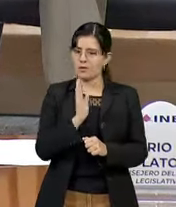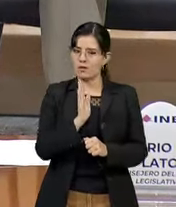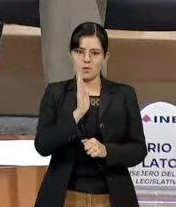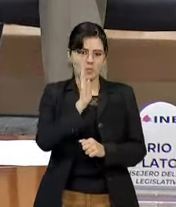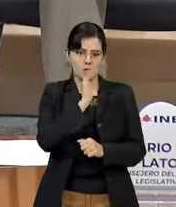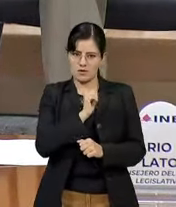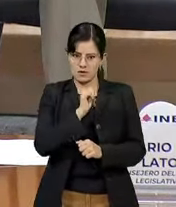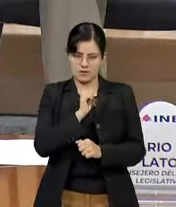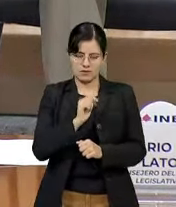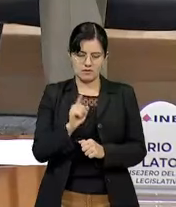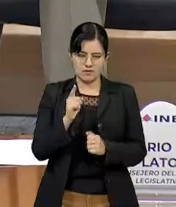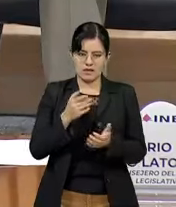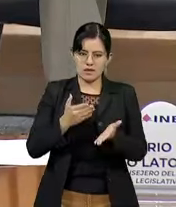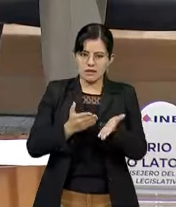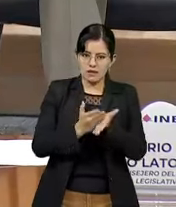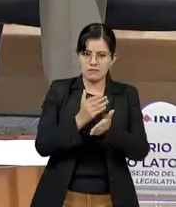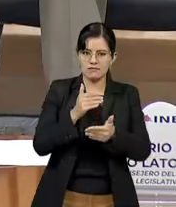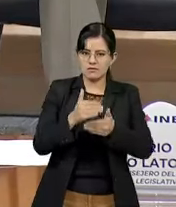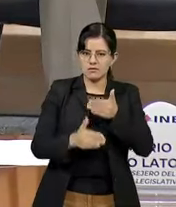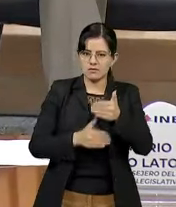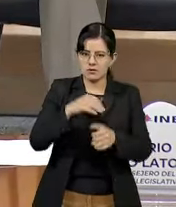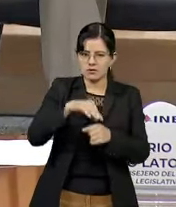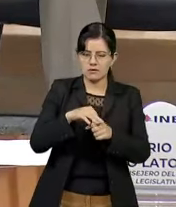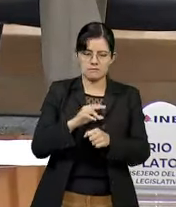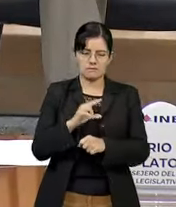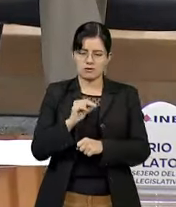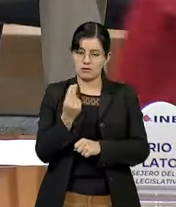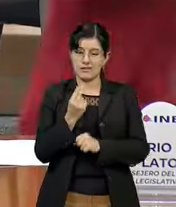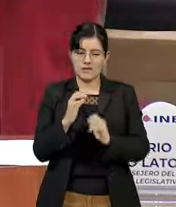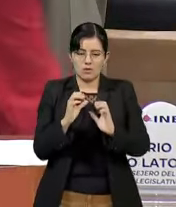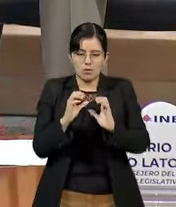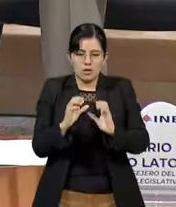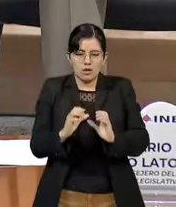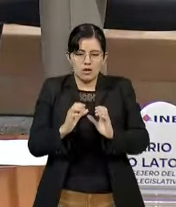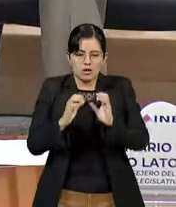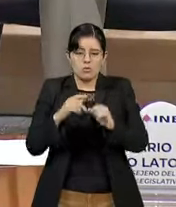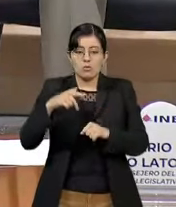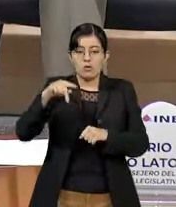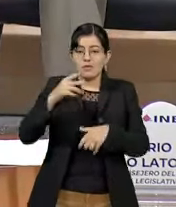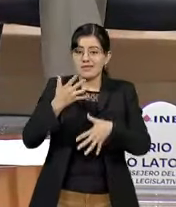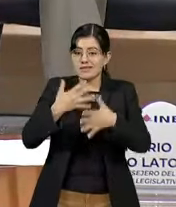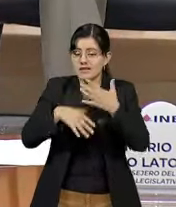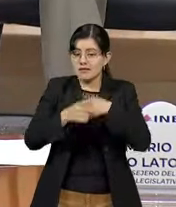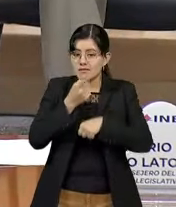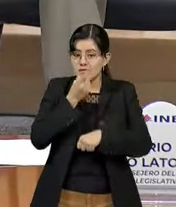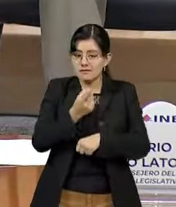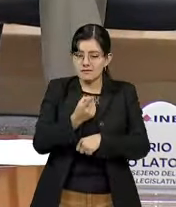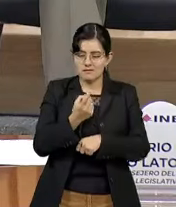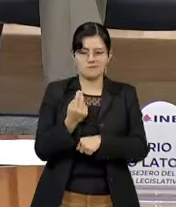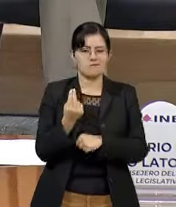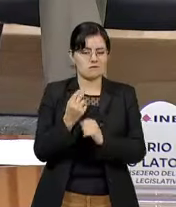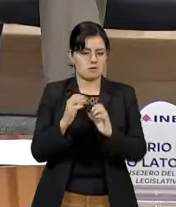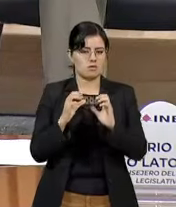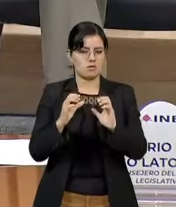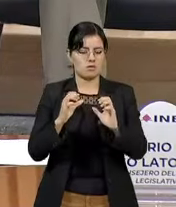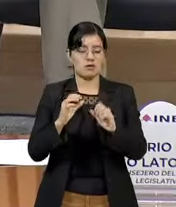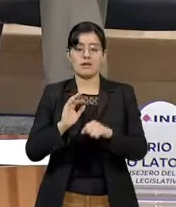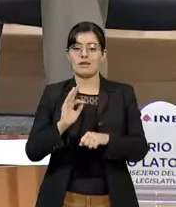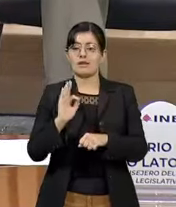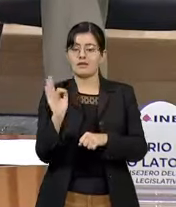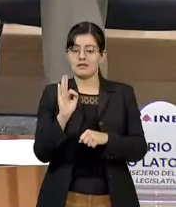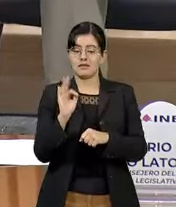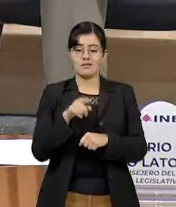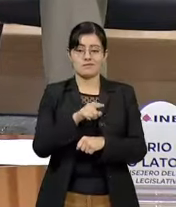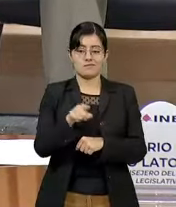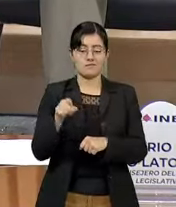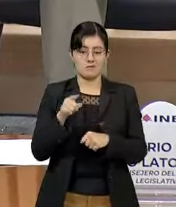debe tener un tiene debe tener un Especial cuidado respecto de las expresiones que emite y que pueden derivar de una afectación a los principios de